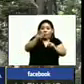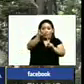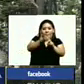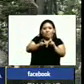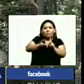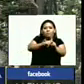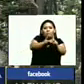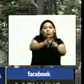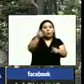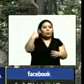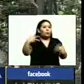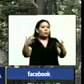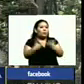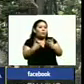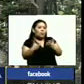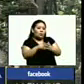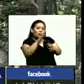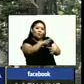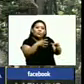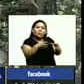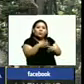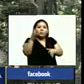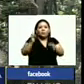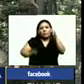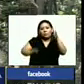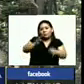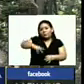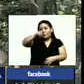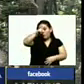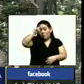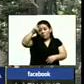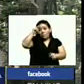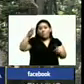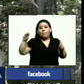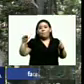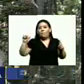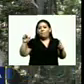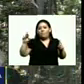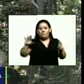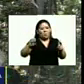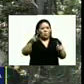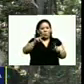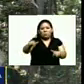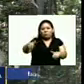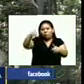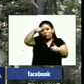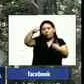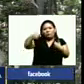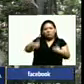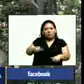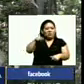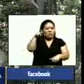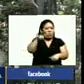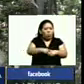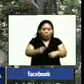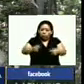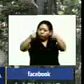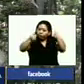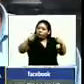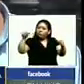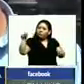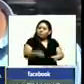sindical Compañero de González En el movimiento Justicia Obrera Mauro Zambrano Repudió Lo que catalogó Como una condena Aberrante